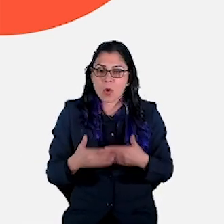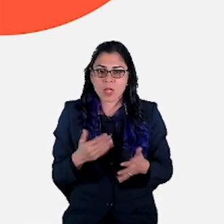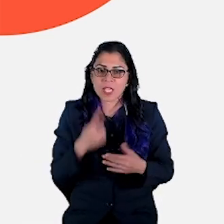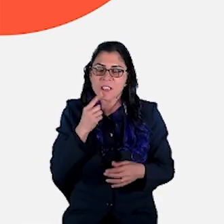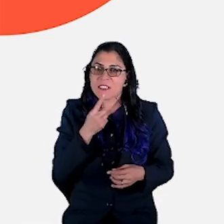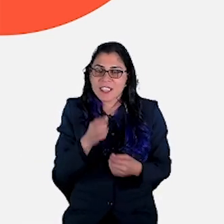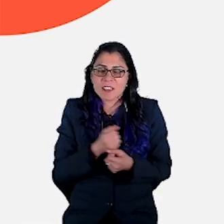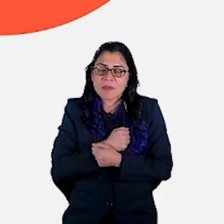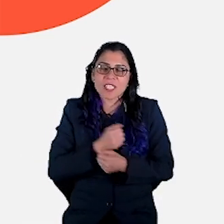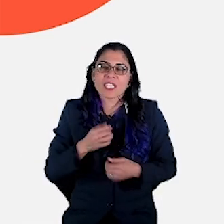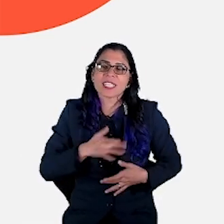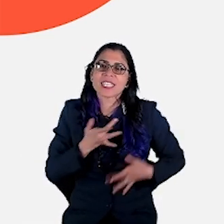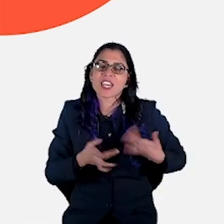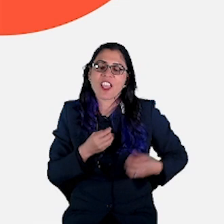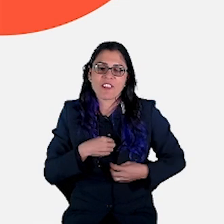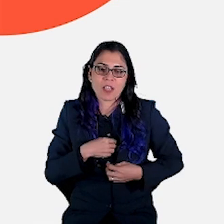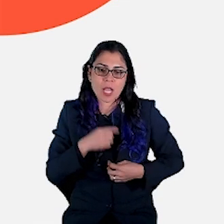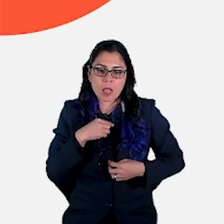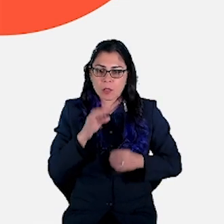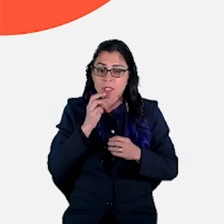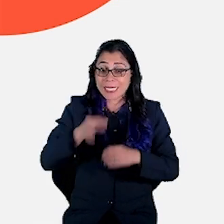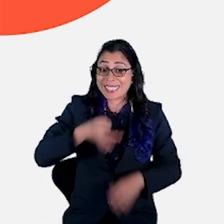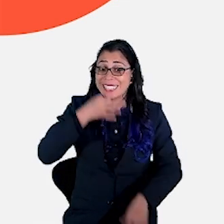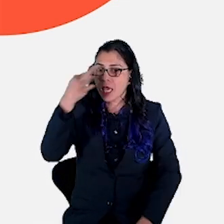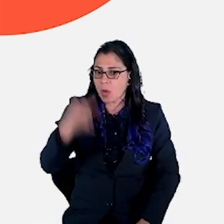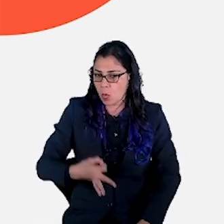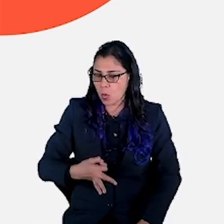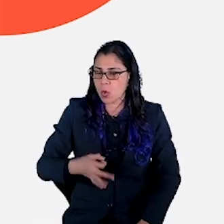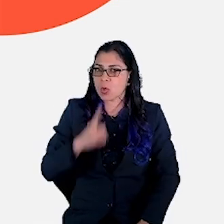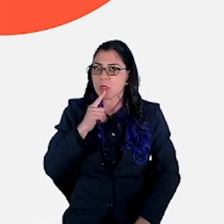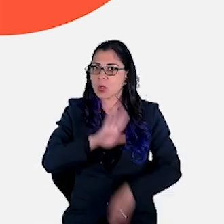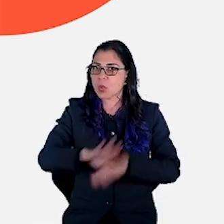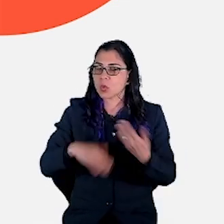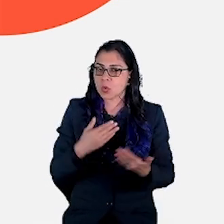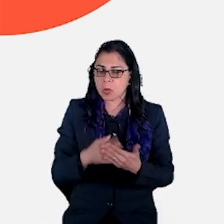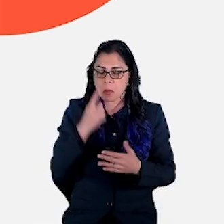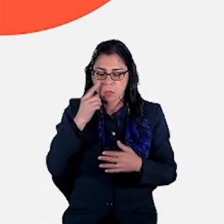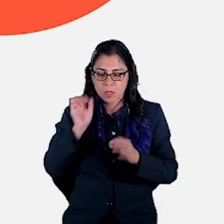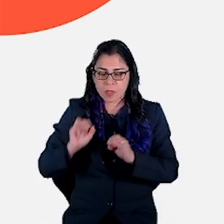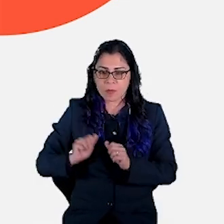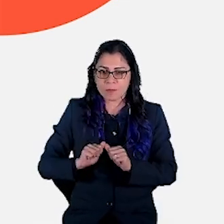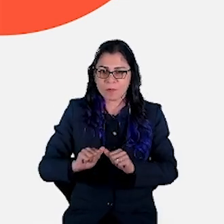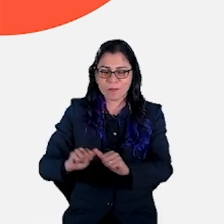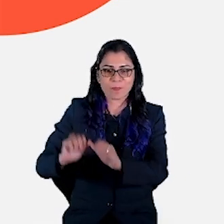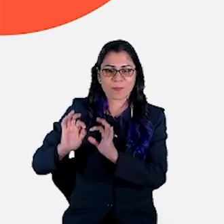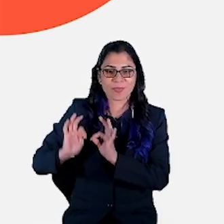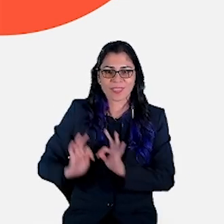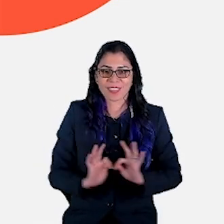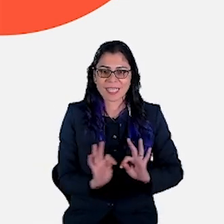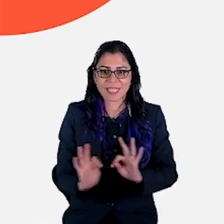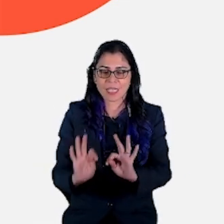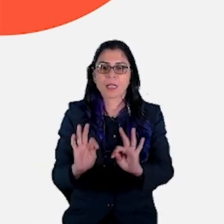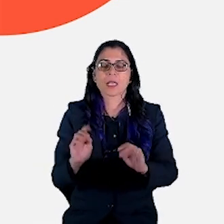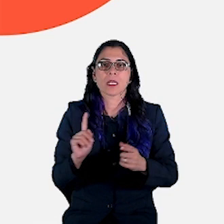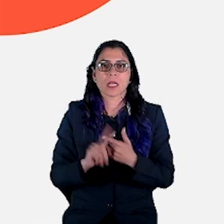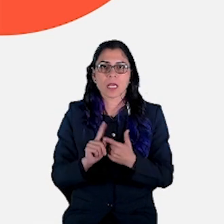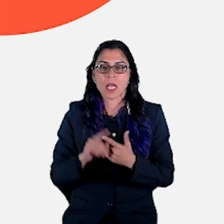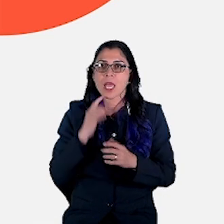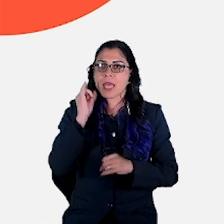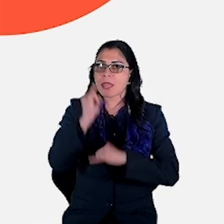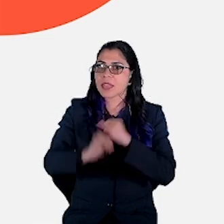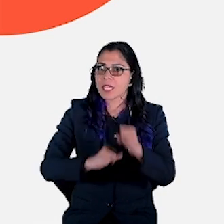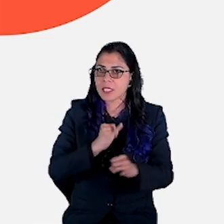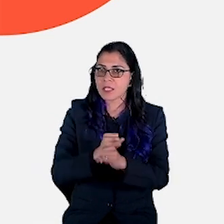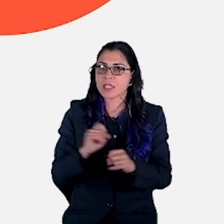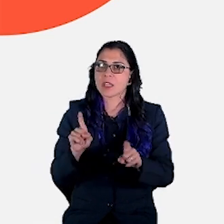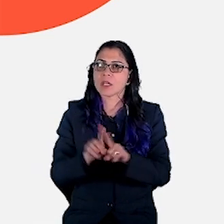en es asegurado por nuestros guías turísticos que puedas ver quetzales en nuestro parque nacional internacional la